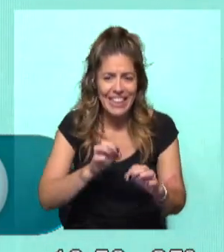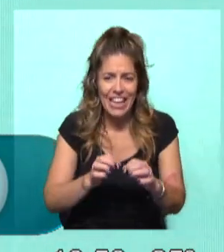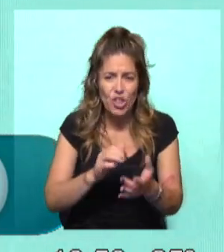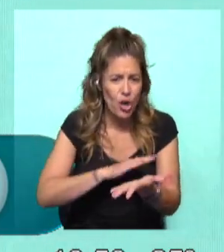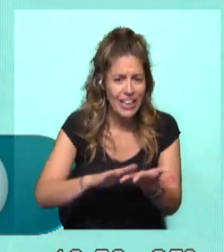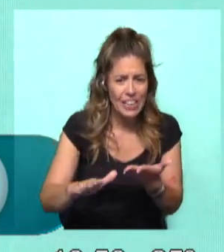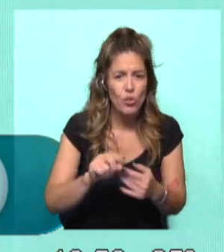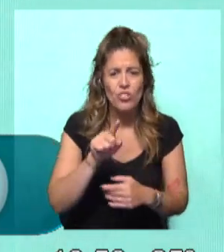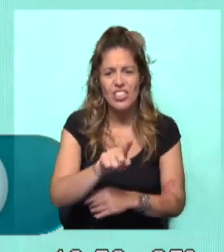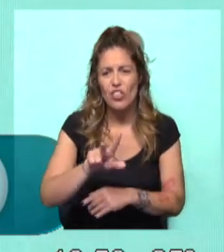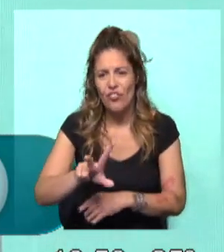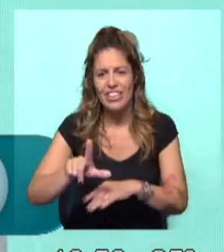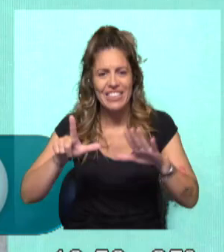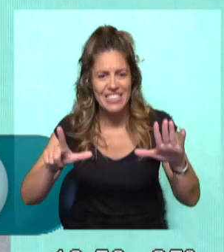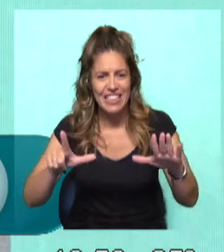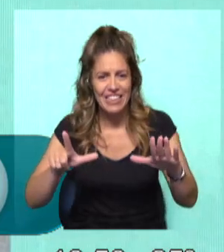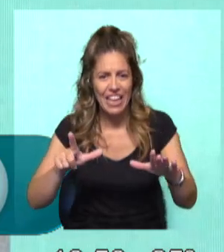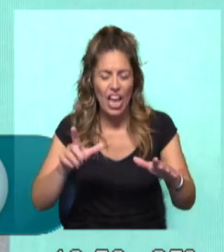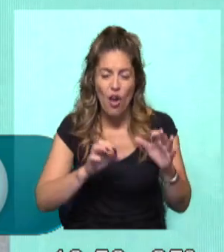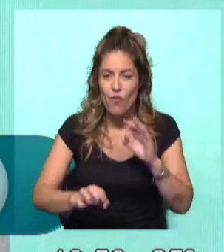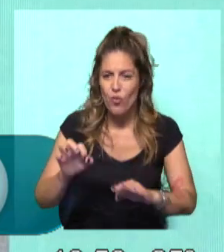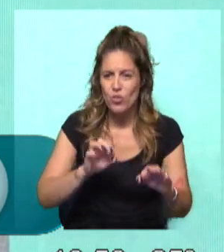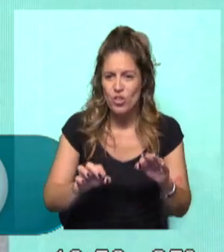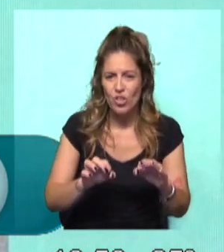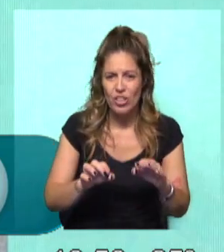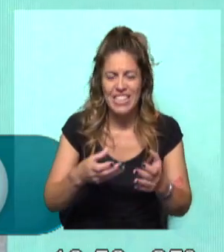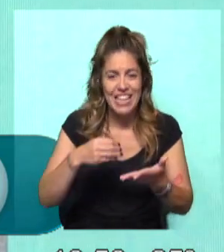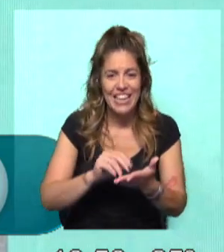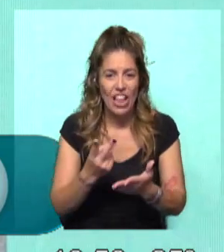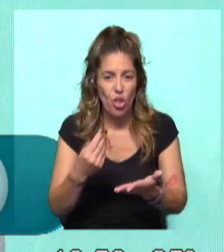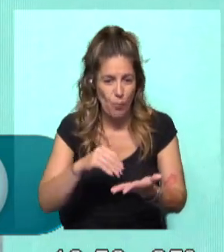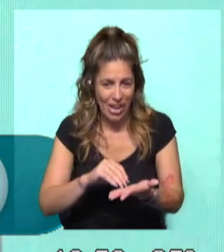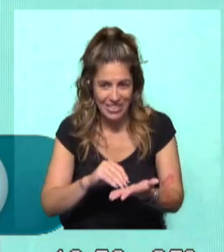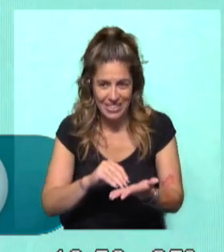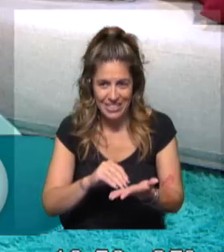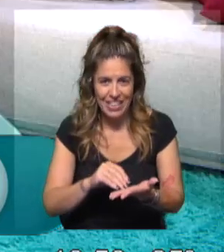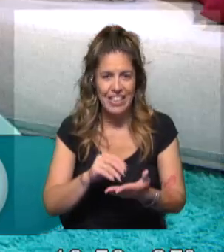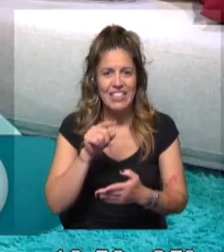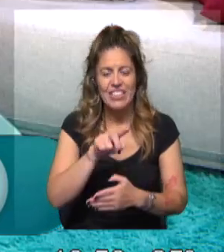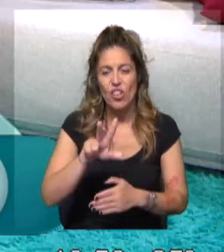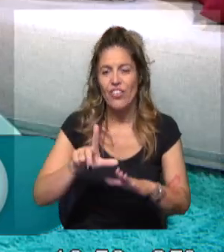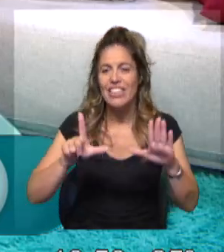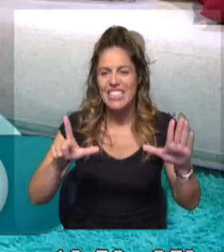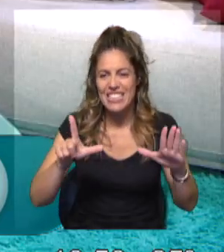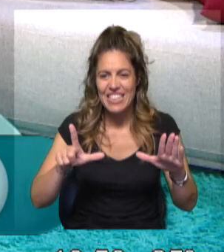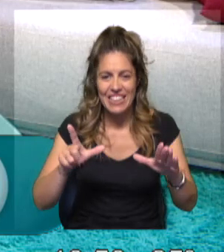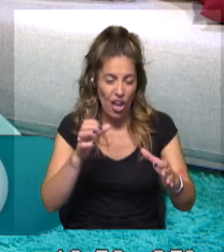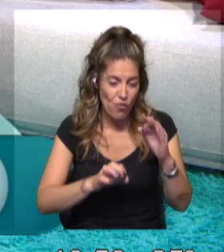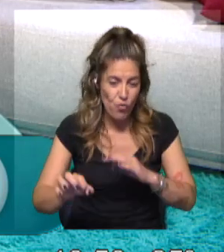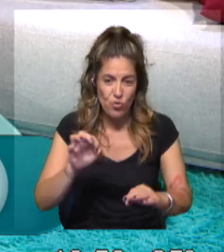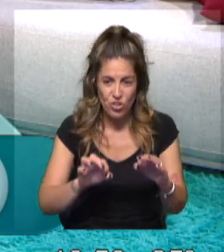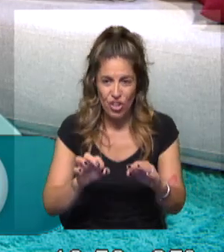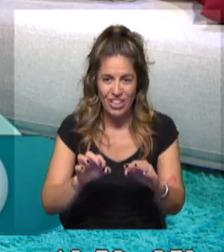127 funciones? Porque hay 125, dicen los publicados, se agregan dos más. Porque son obras infantiles que van a ser doble función ese